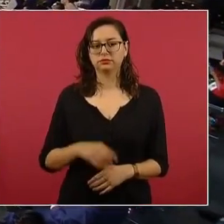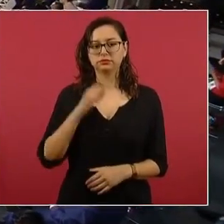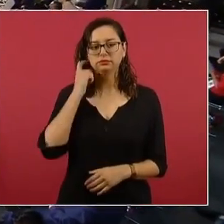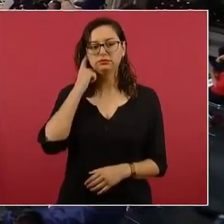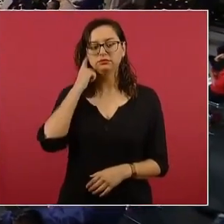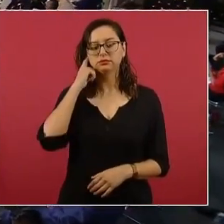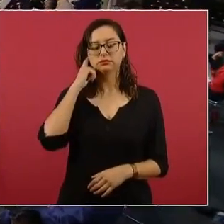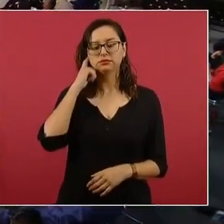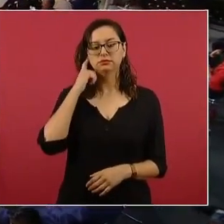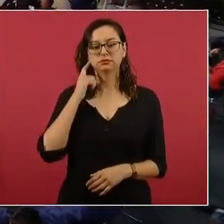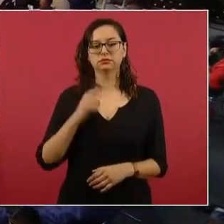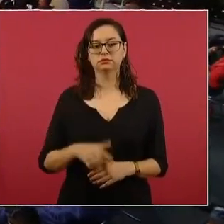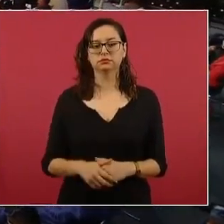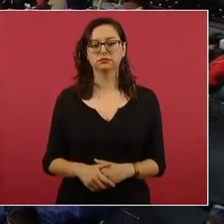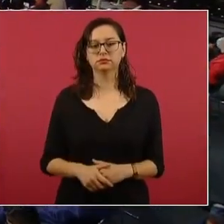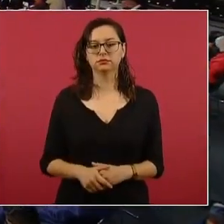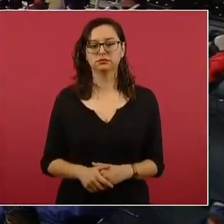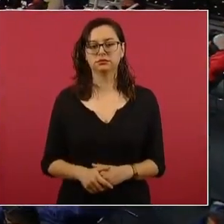amable,